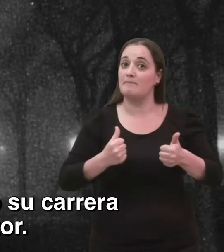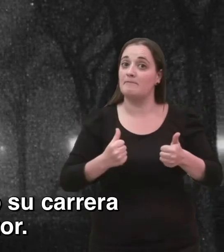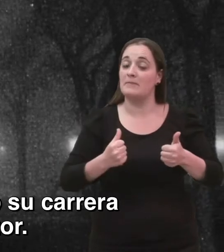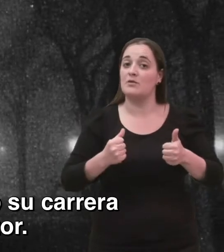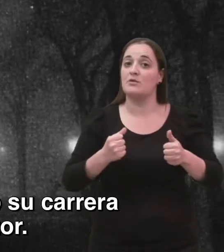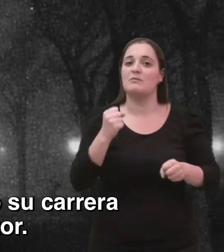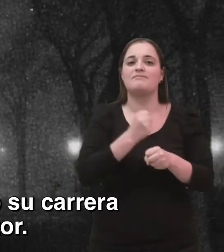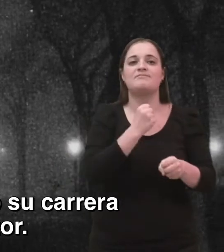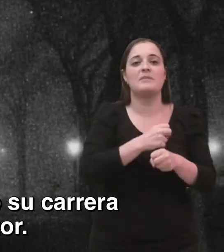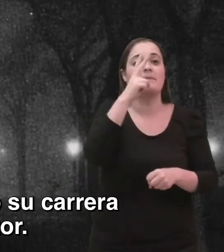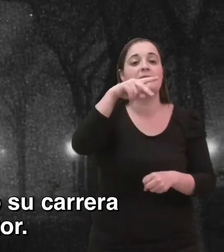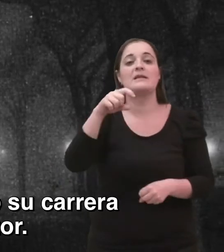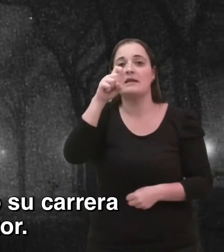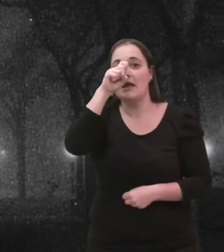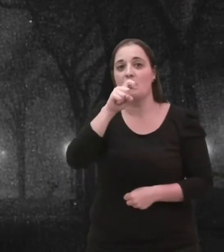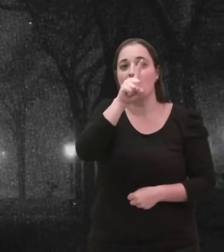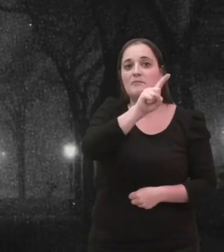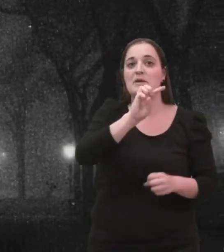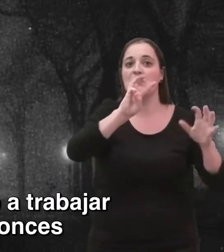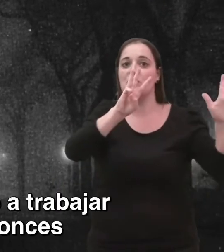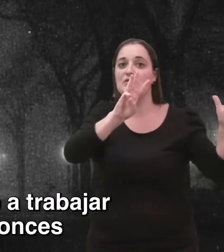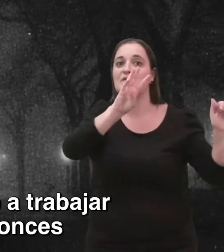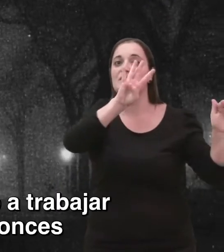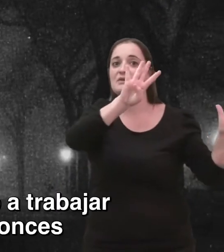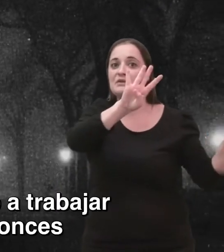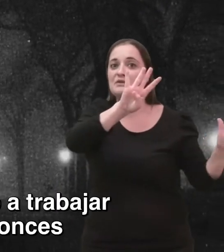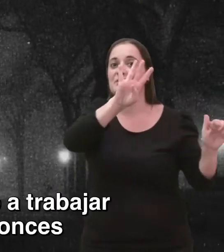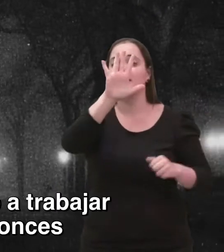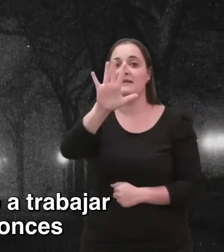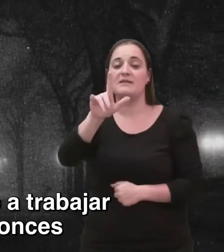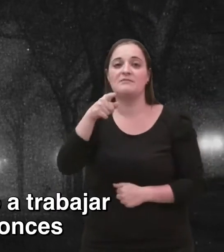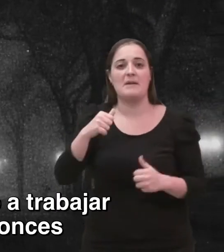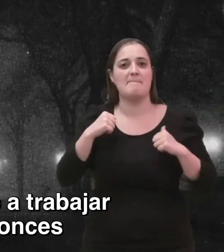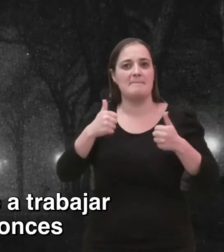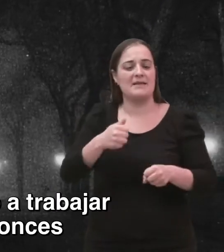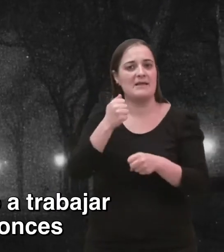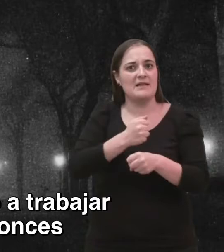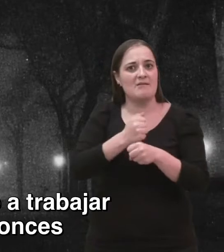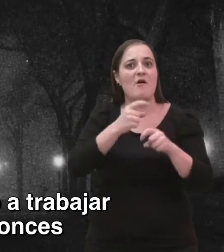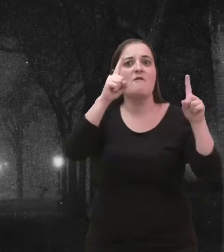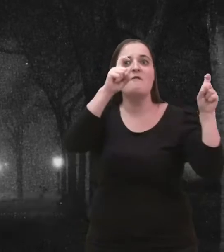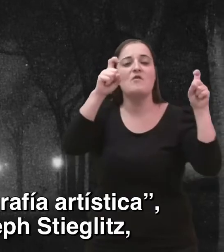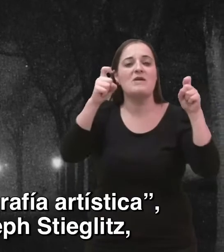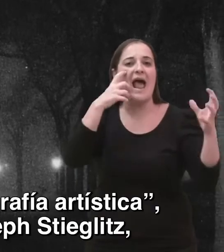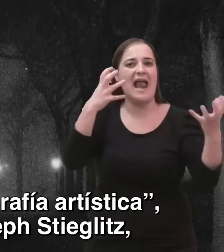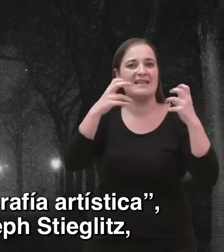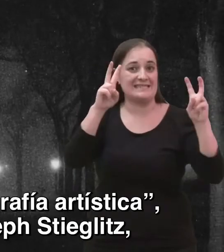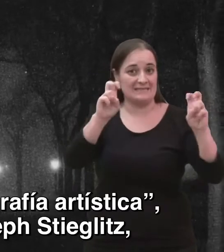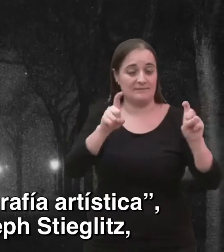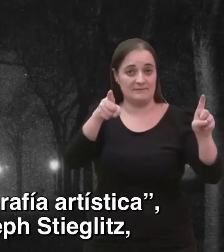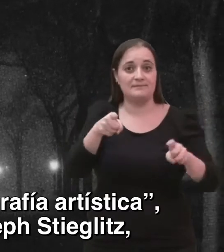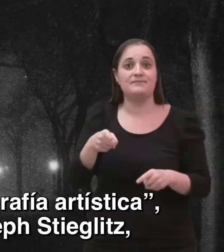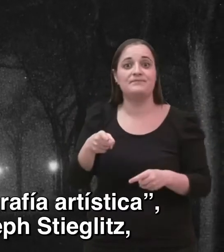Steichen comenzó su carrera como pintor. En 1895 comenzó a trabajar en lo que entonces se